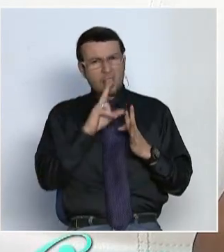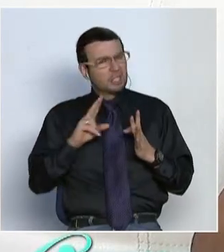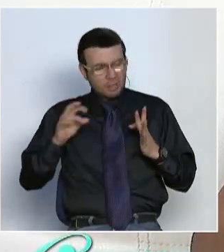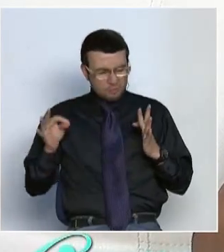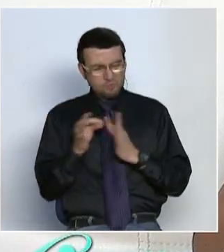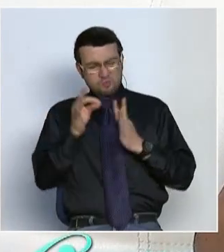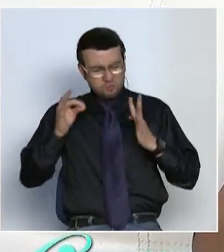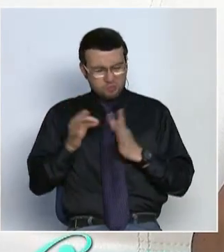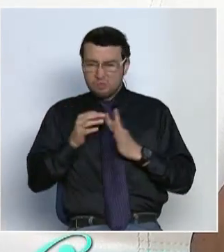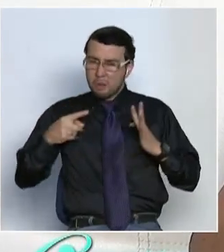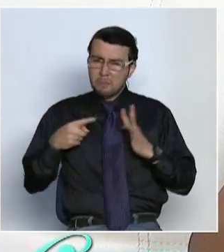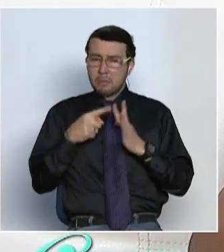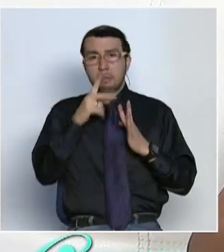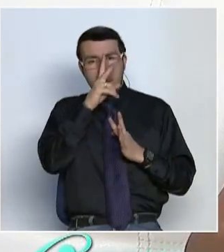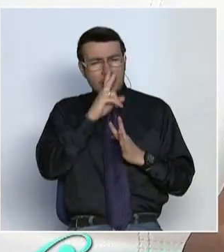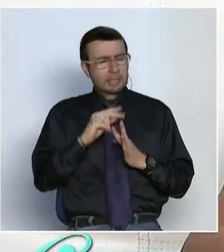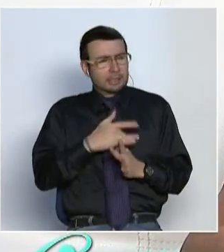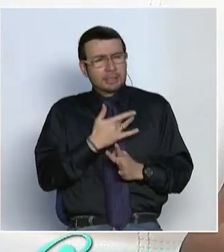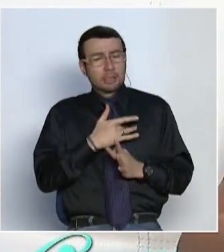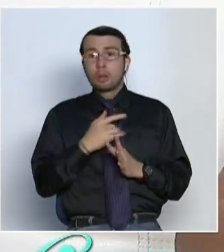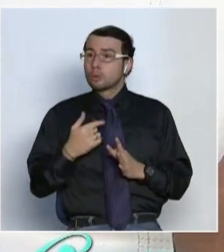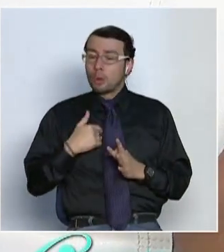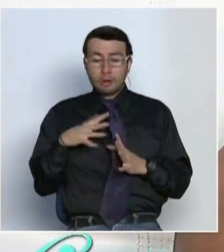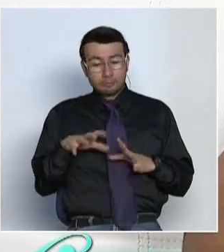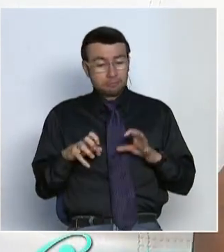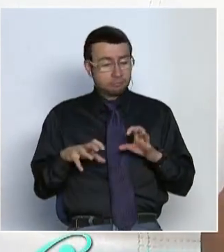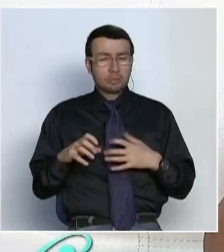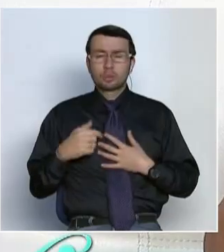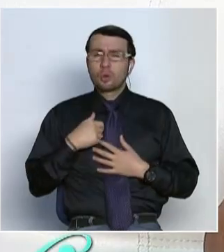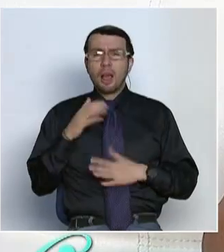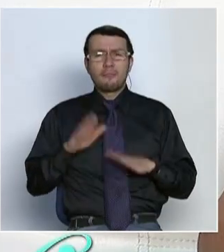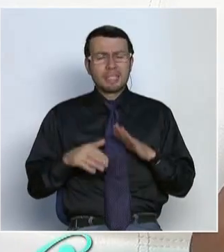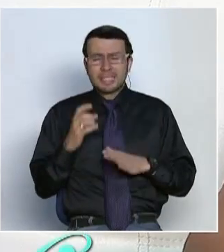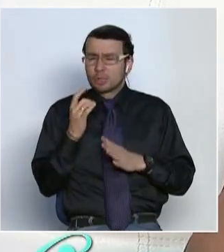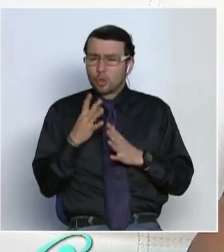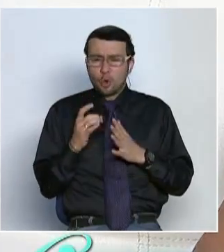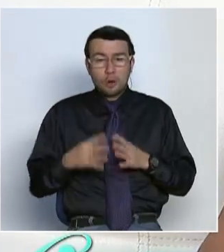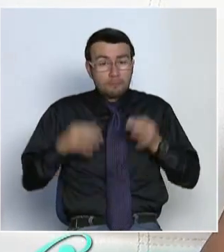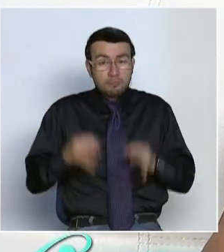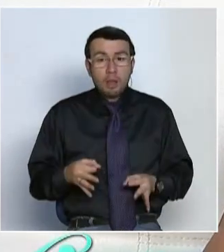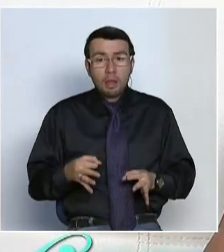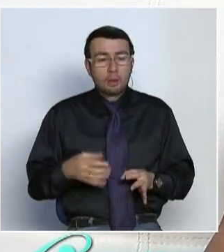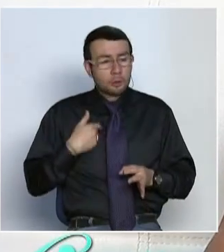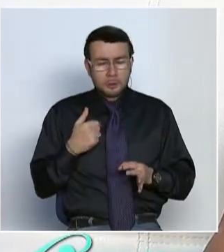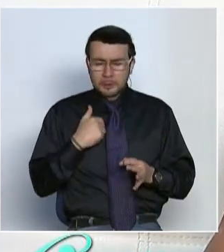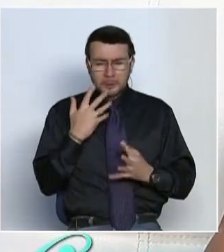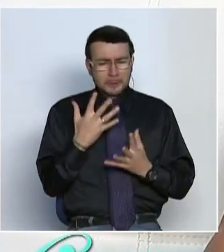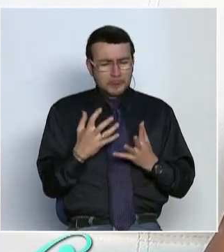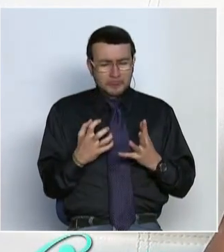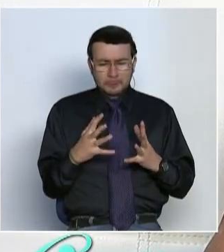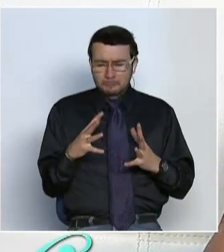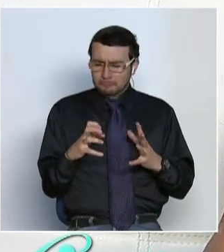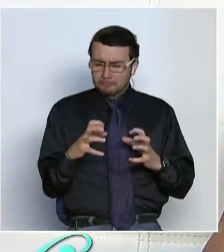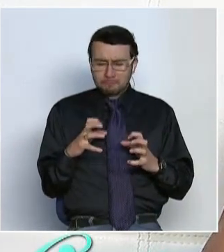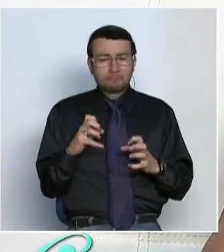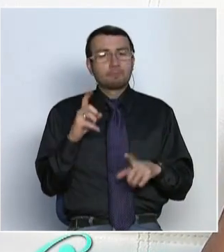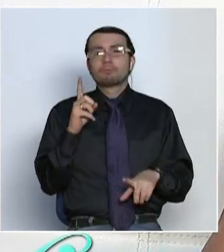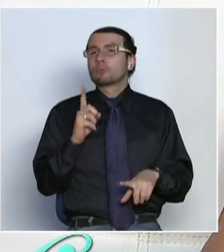yo siento que, no es que no puedo mover la mano, cuando a mí me llega ese dolor así de momento no puedo mover los